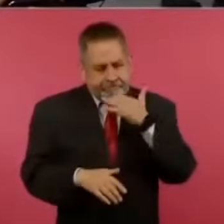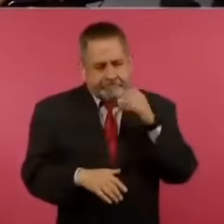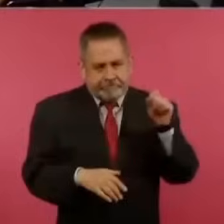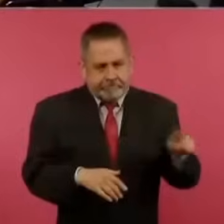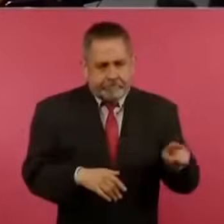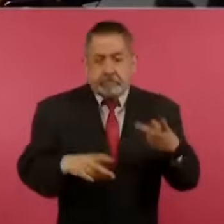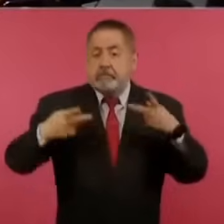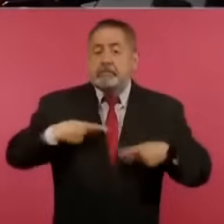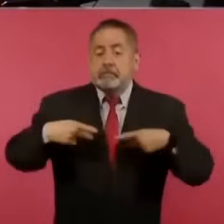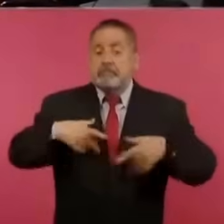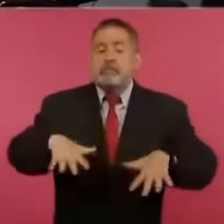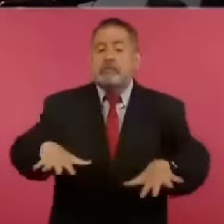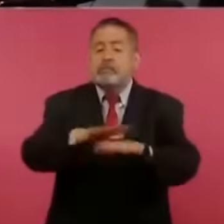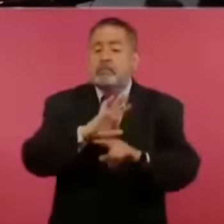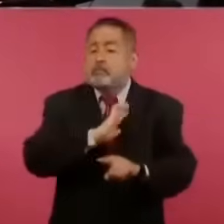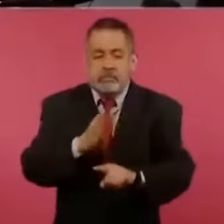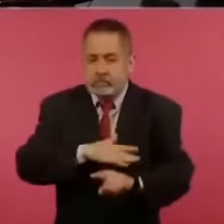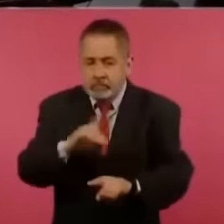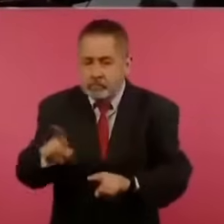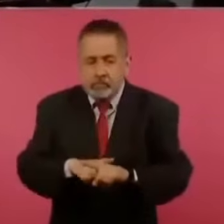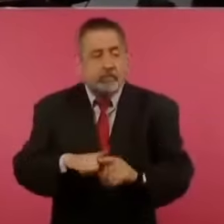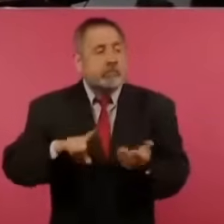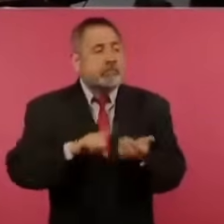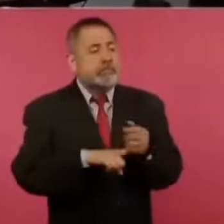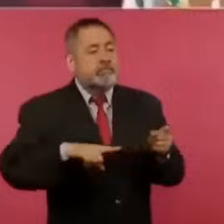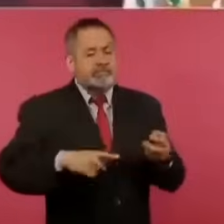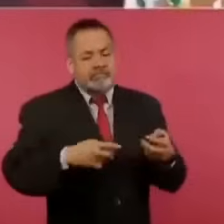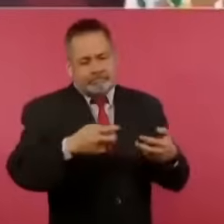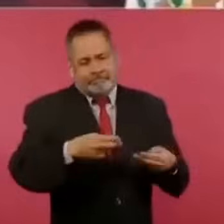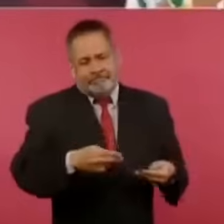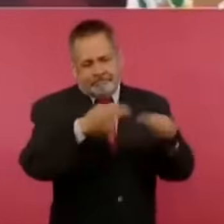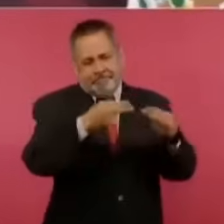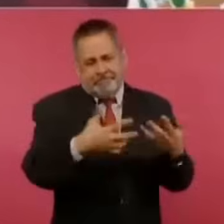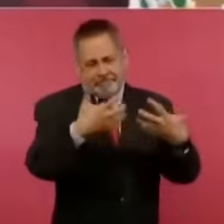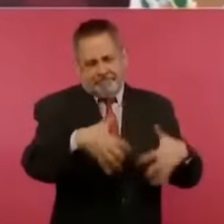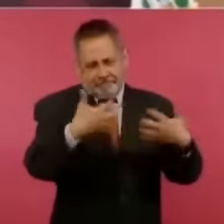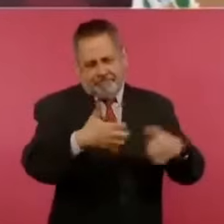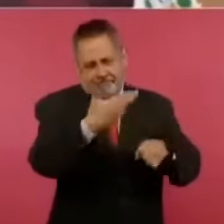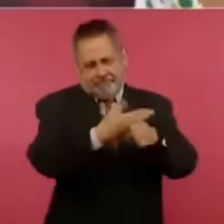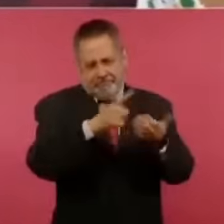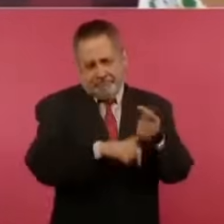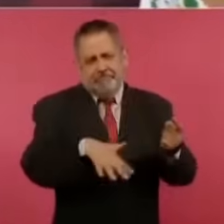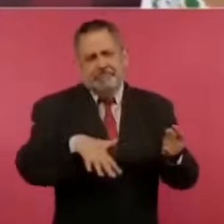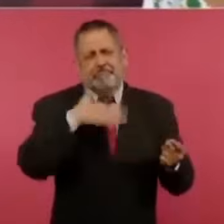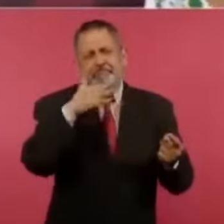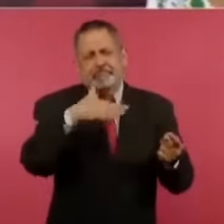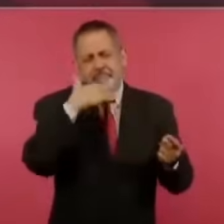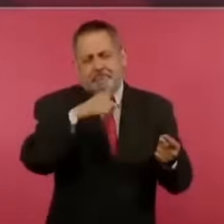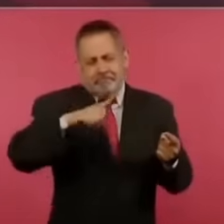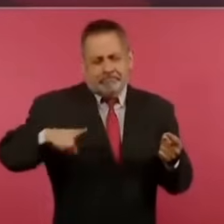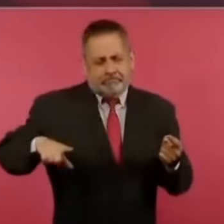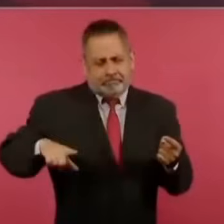del pueblo español, sino de la cúpula,